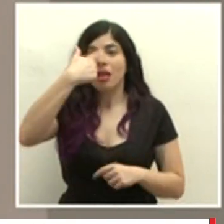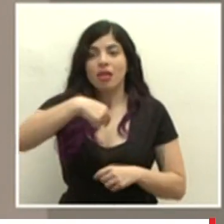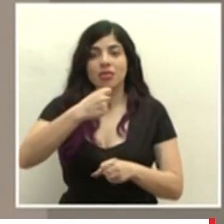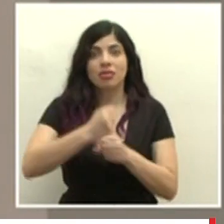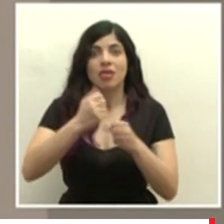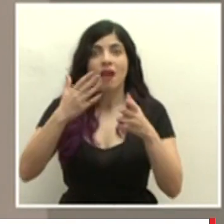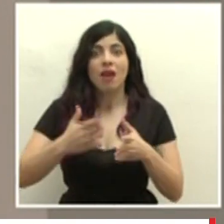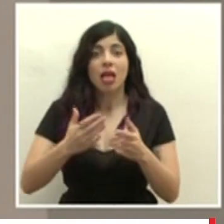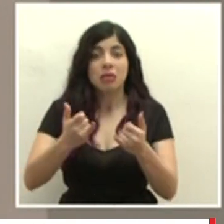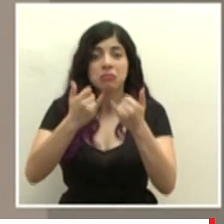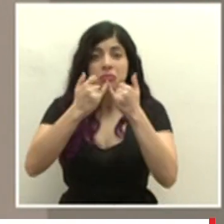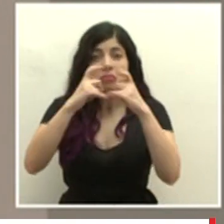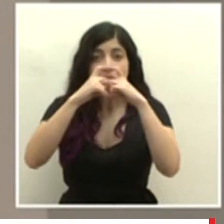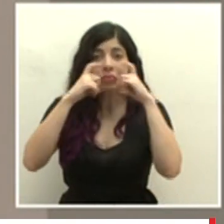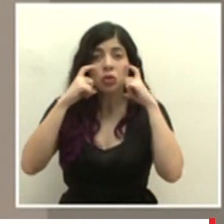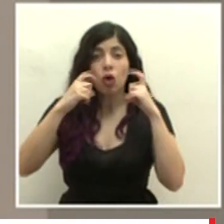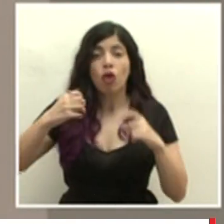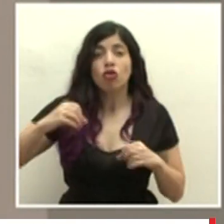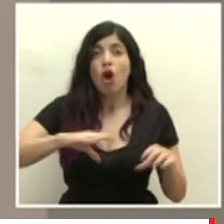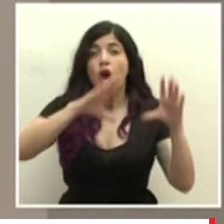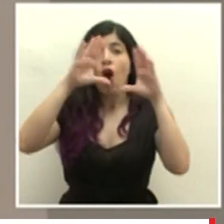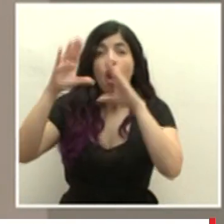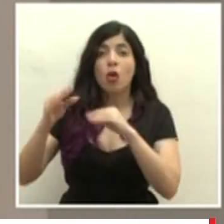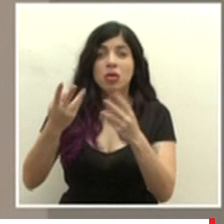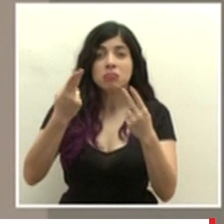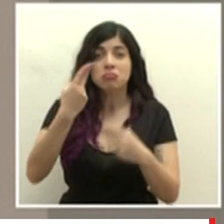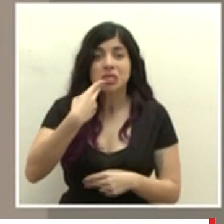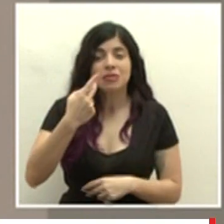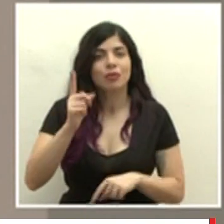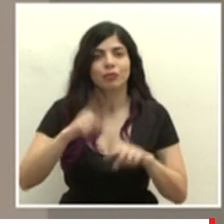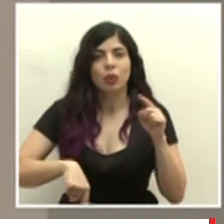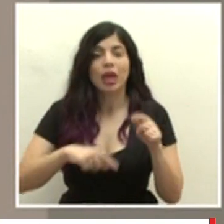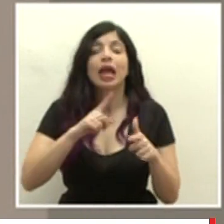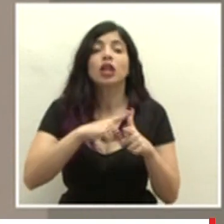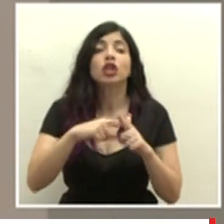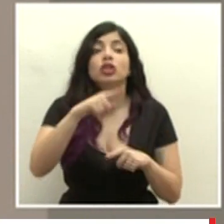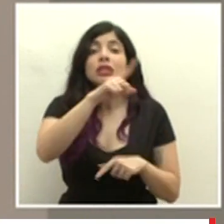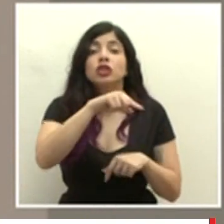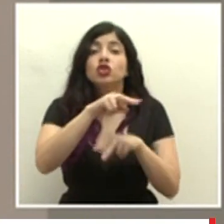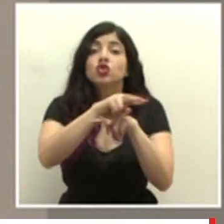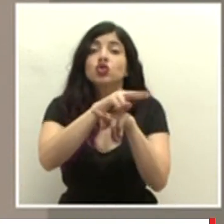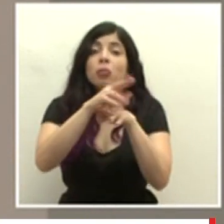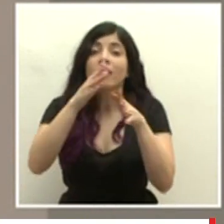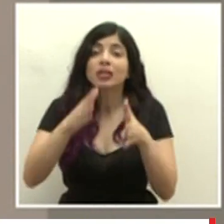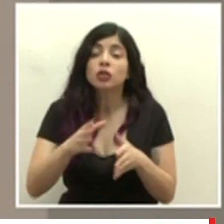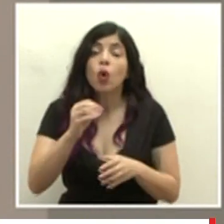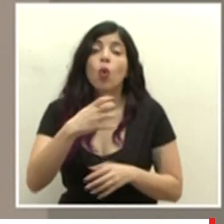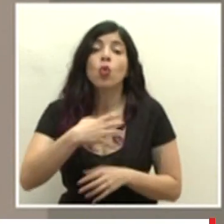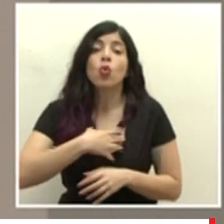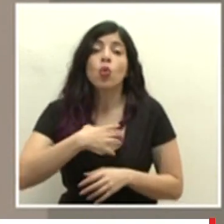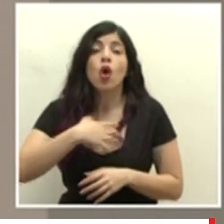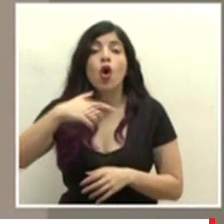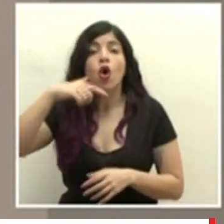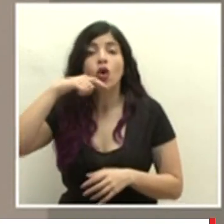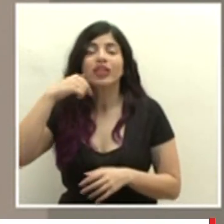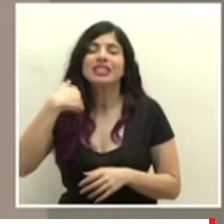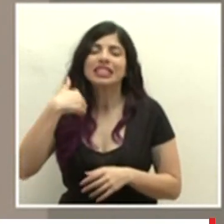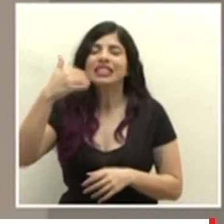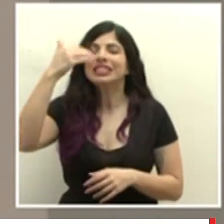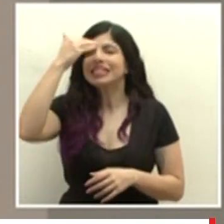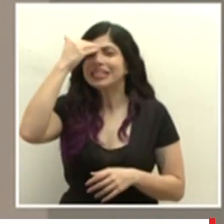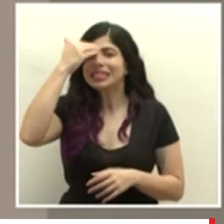funcionario utilice el mismo cubrebocas para todo el día. Entonces, por favor, a los supervisores, a los dueños de los diferentes call centers, yo sé que esto